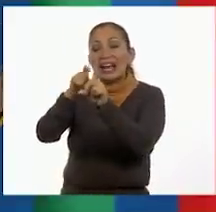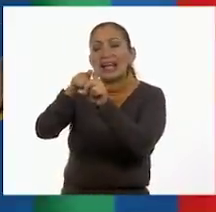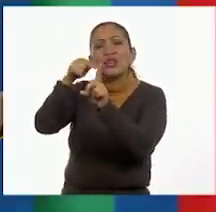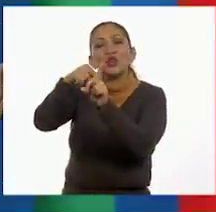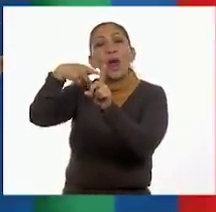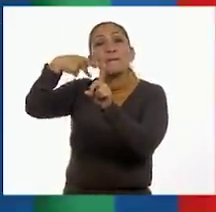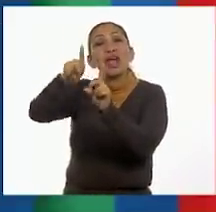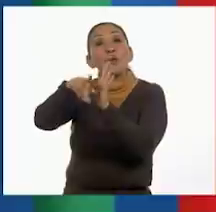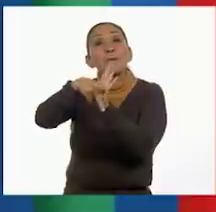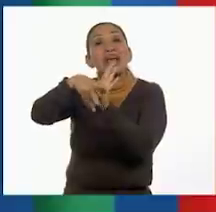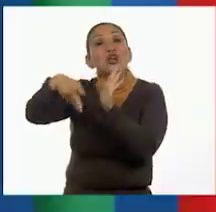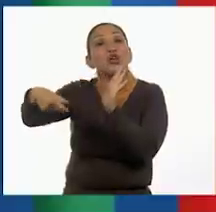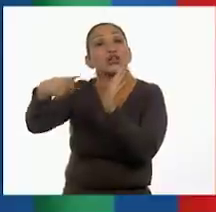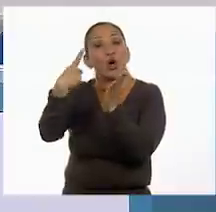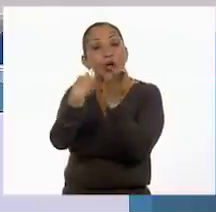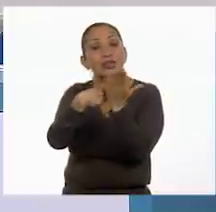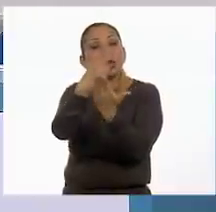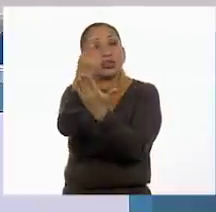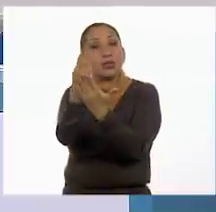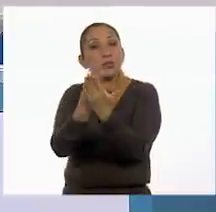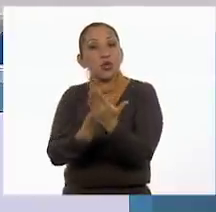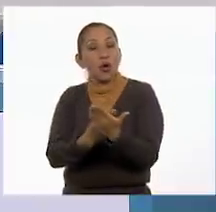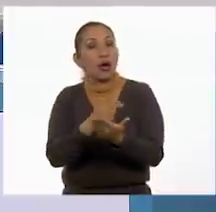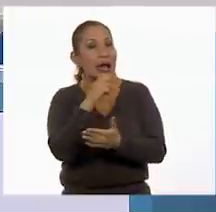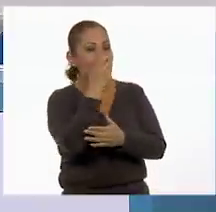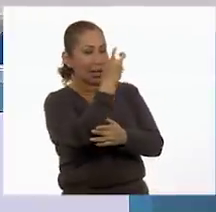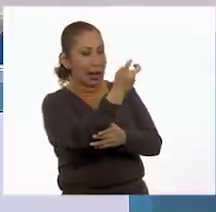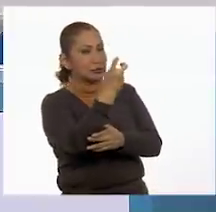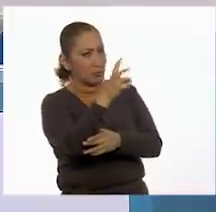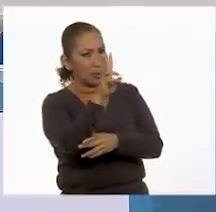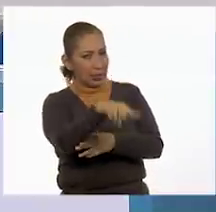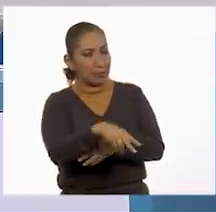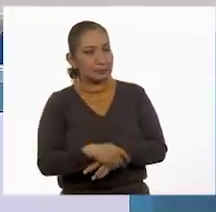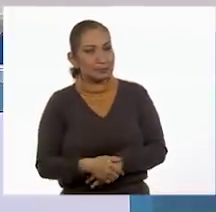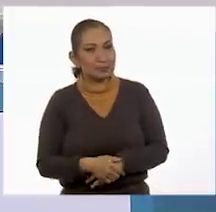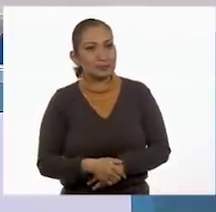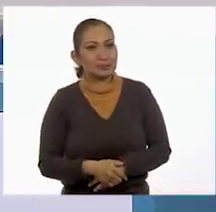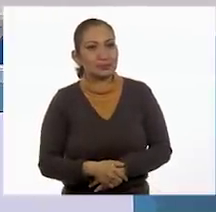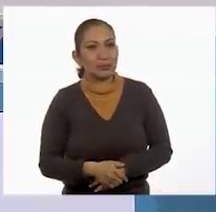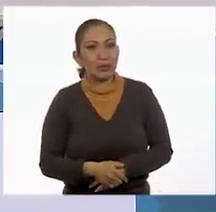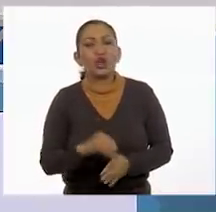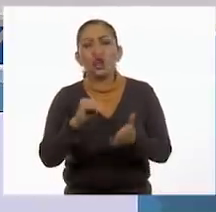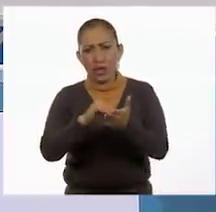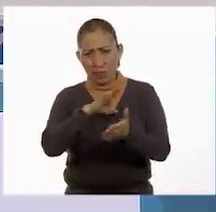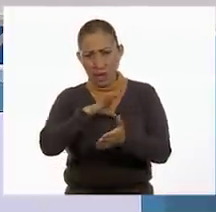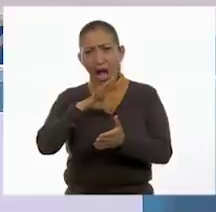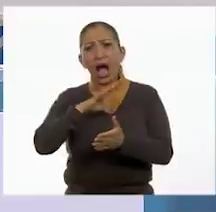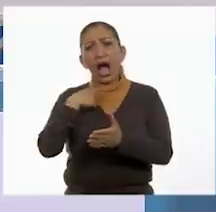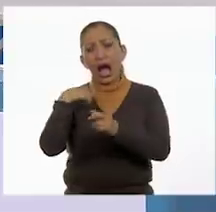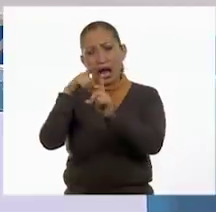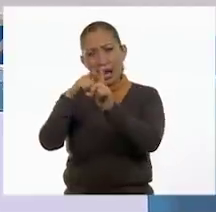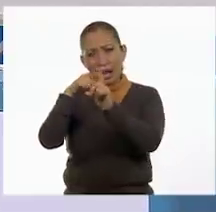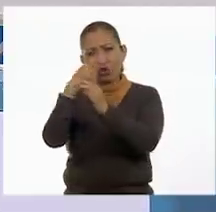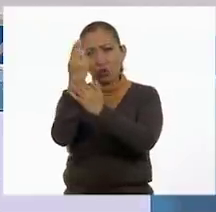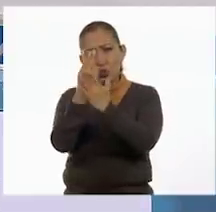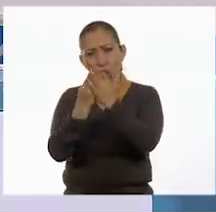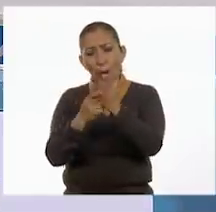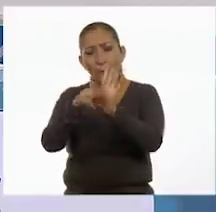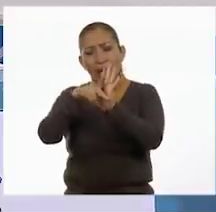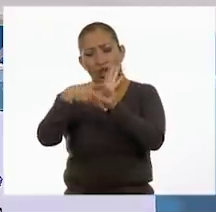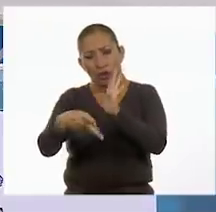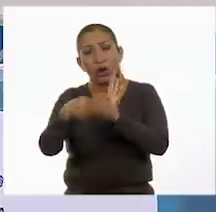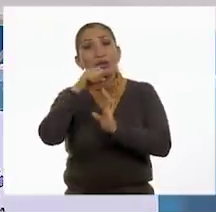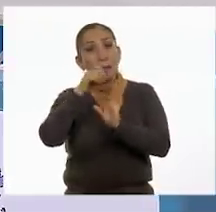caricatura periodística. Exacto, Ale. Así es, Ton. Todavía existen las caricaturas periodísticas y